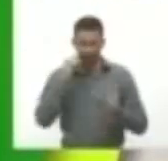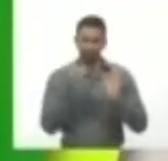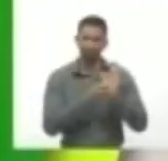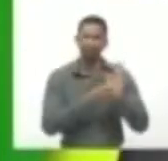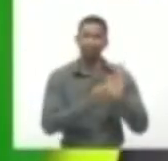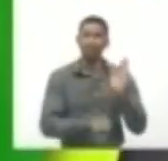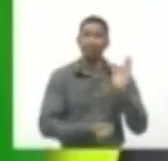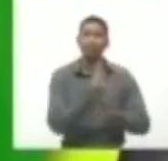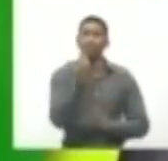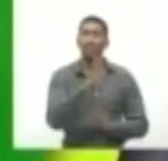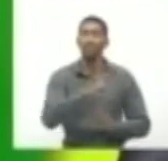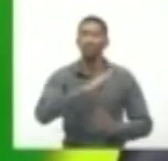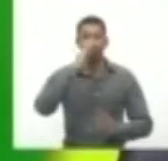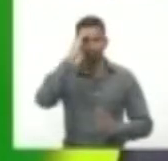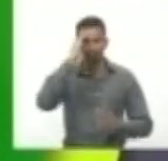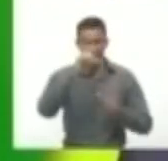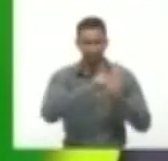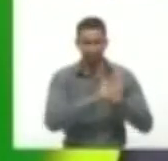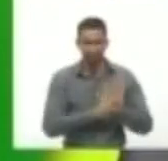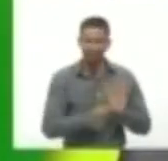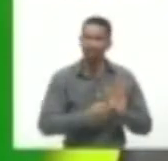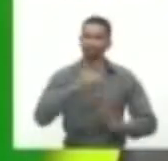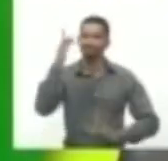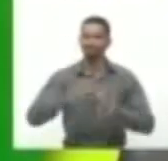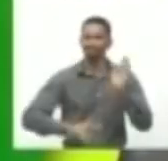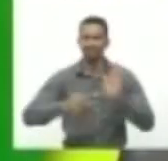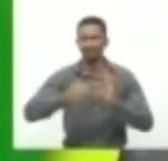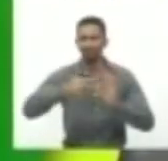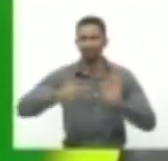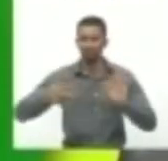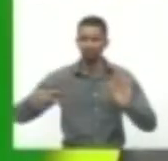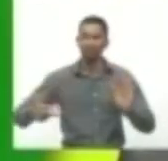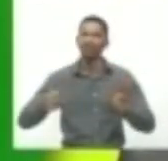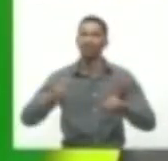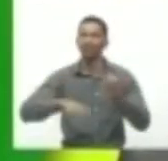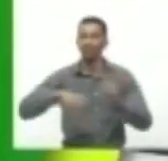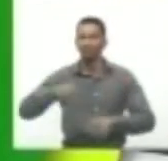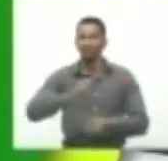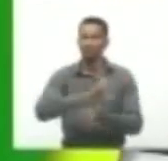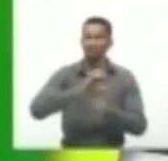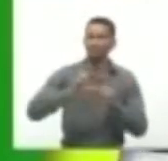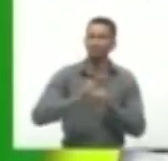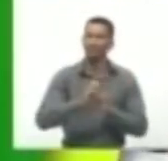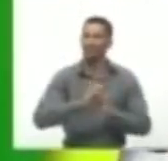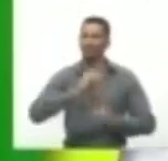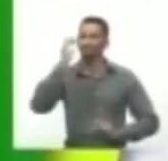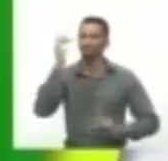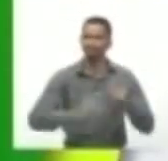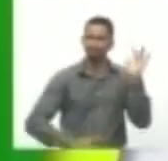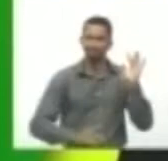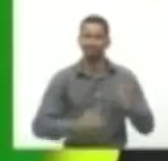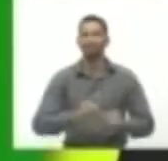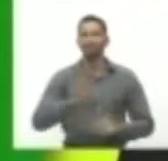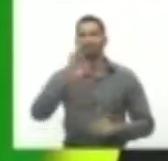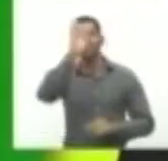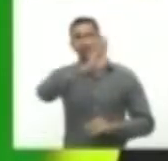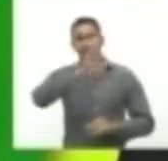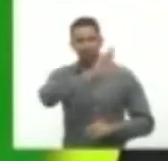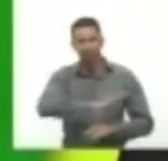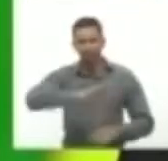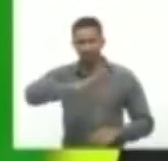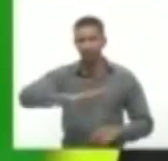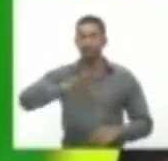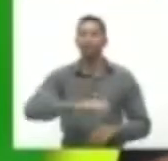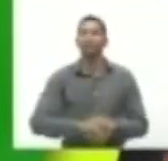limitar los derechos ciudadanos y desconoce tradiciones culturales de las regiones. Distrito y Departamento logran